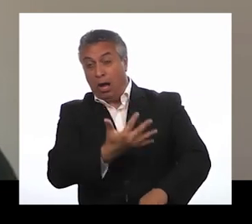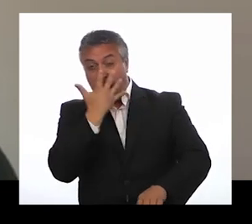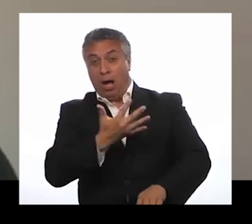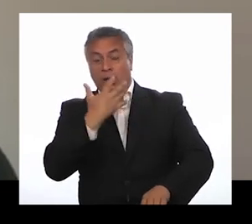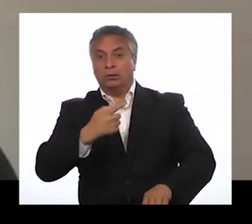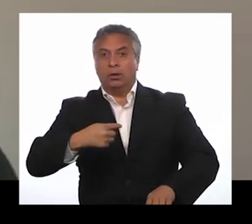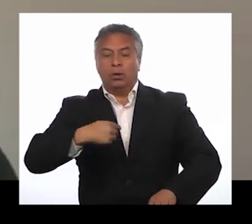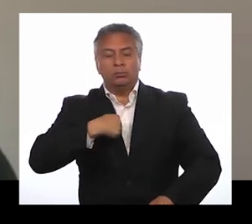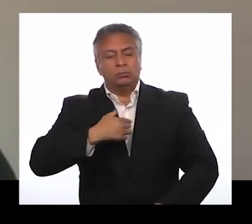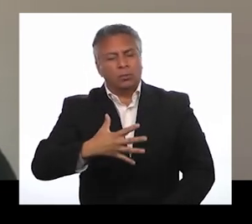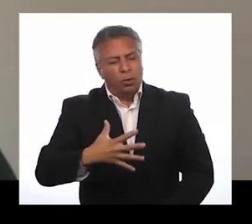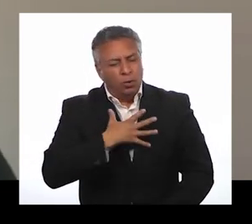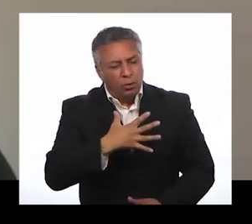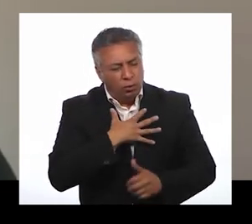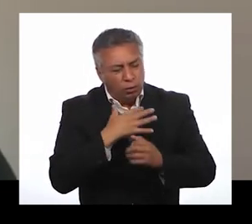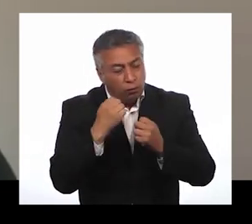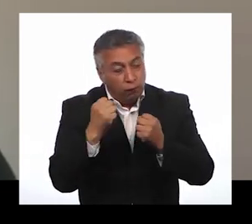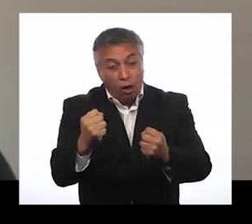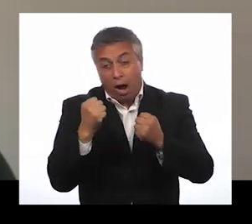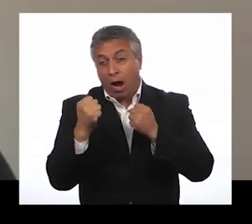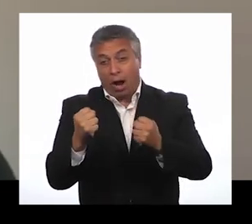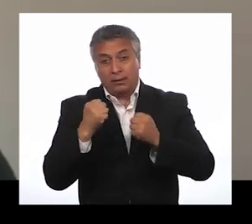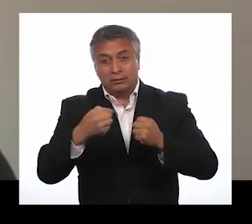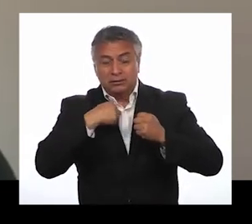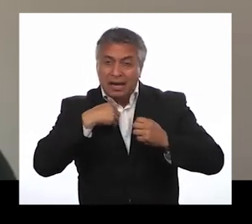Yo en ese momento me asusté demasiado y